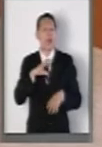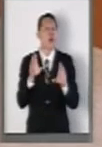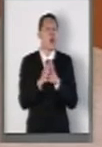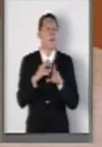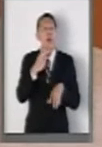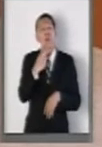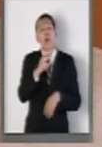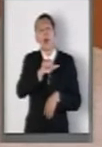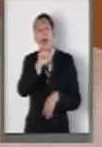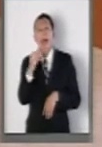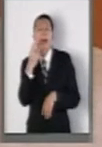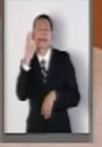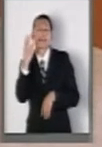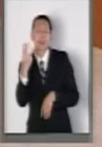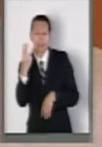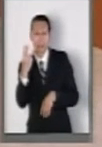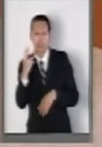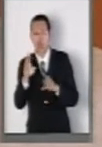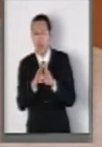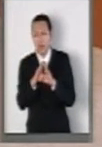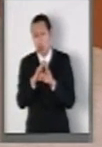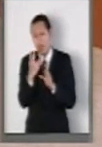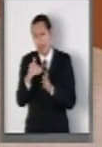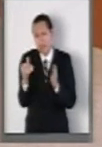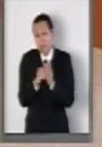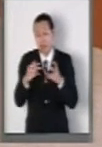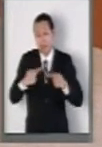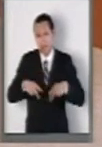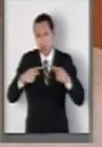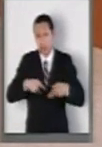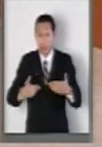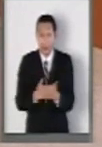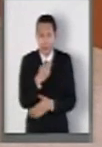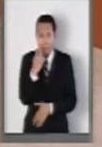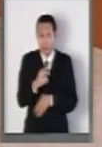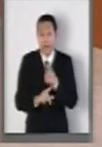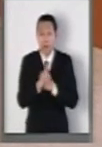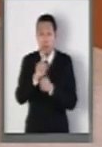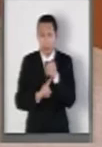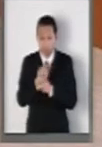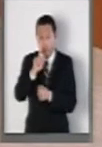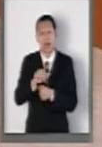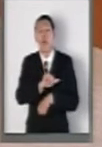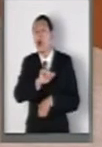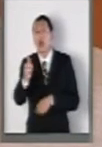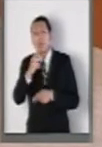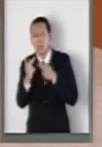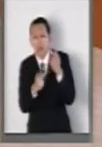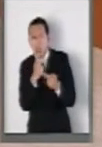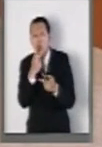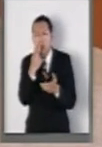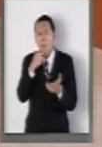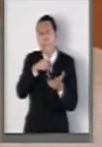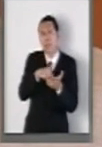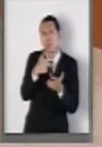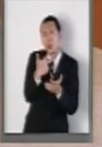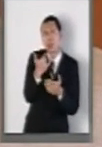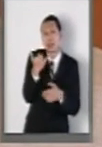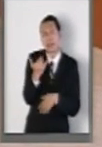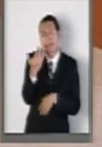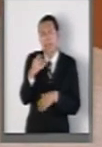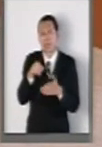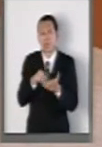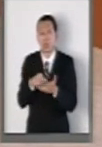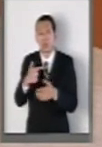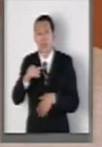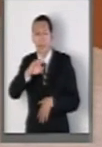de 2 a 3 de cada 10,000 personas nacen con este problema, aunque hay otras cifras que señalan que entre el 2.8 y el